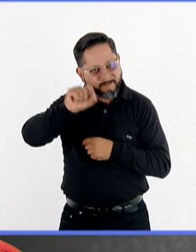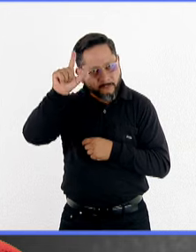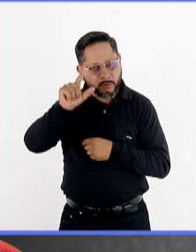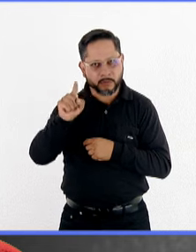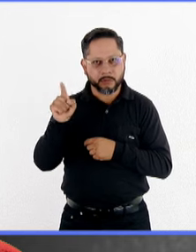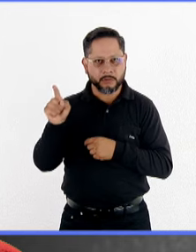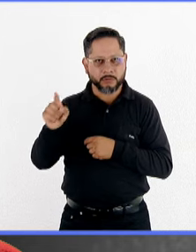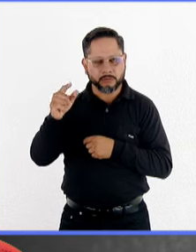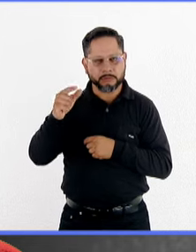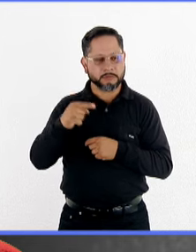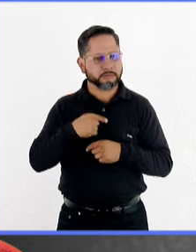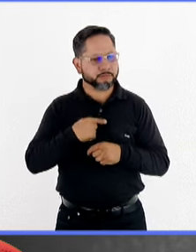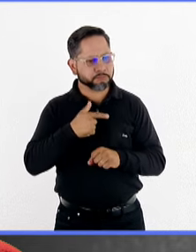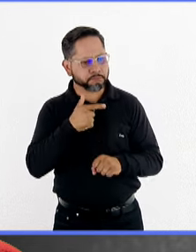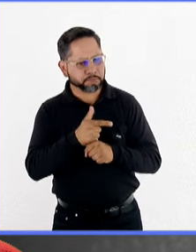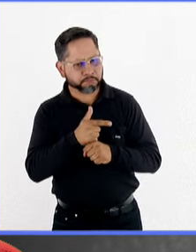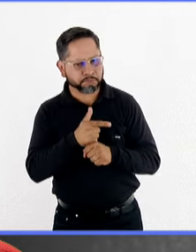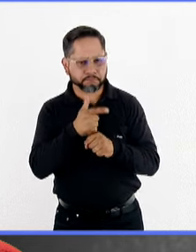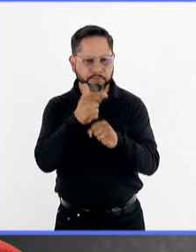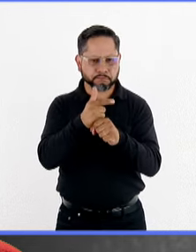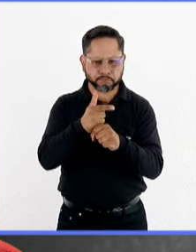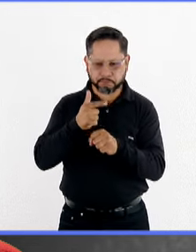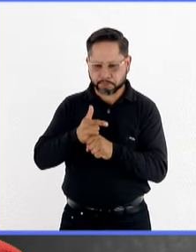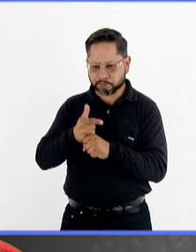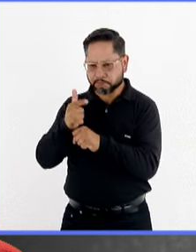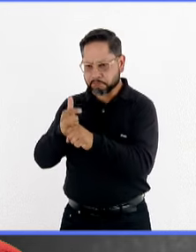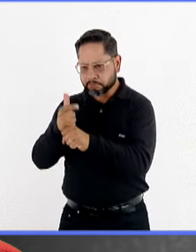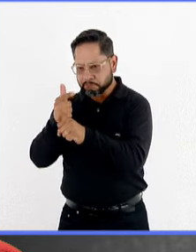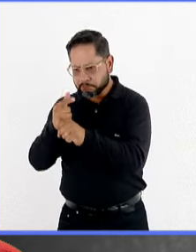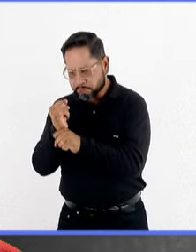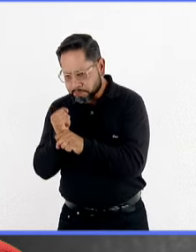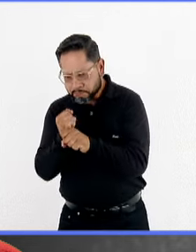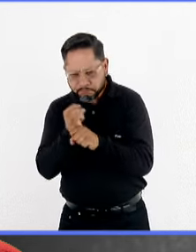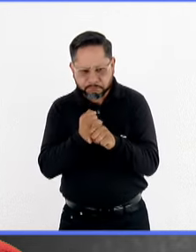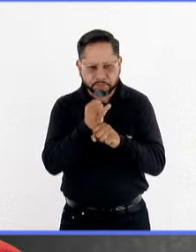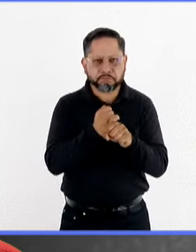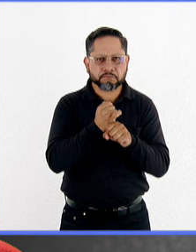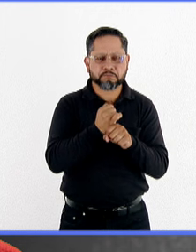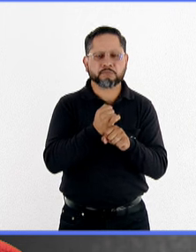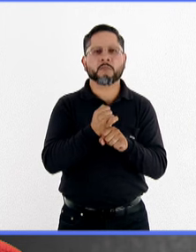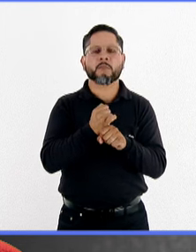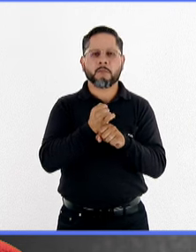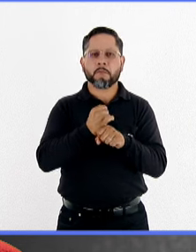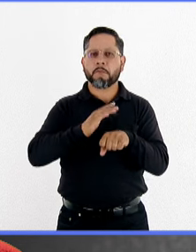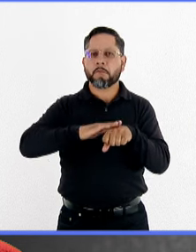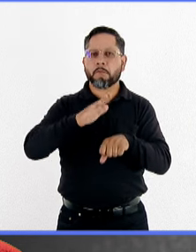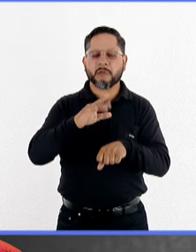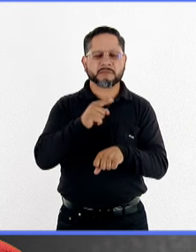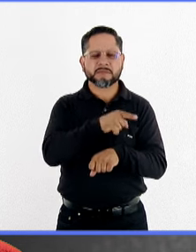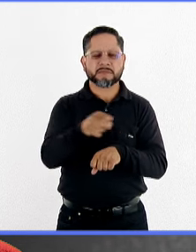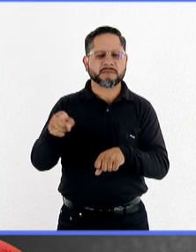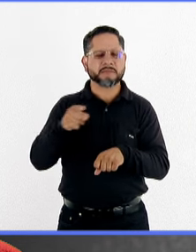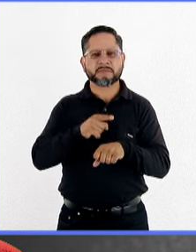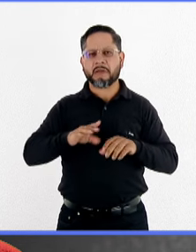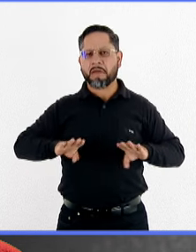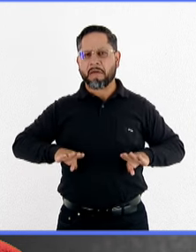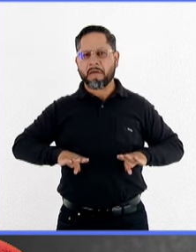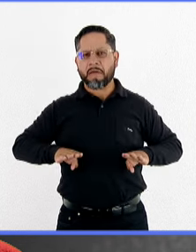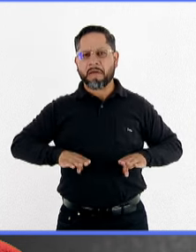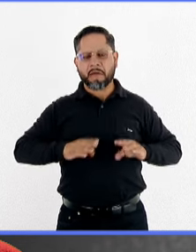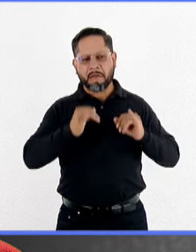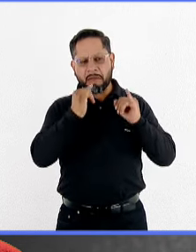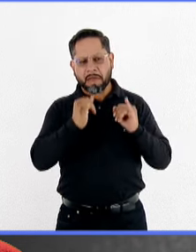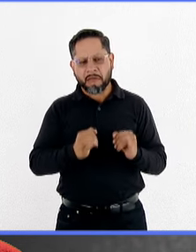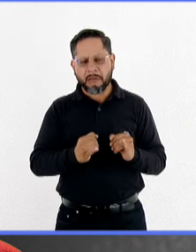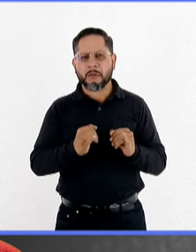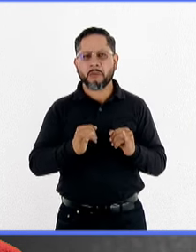polinizaciones, además de fitopatología, como comentaba, pero también para entender las